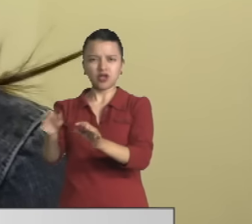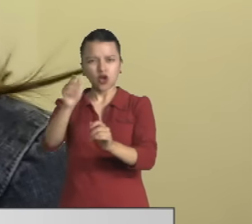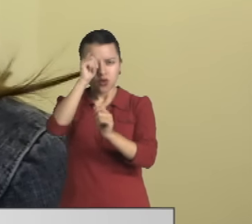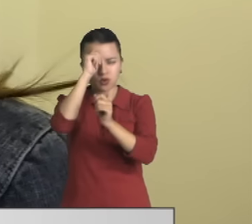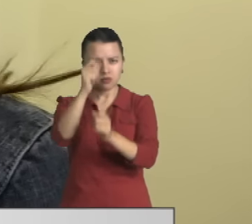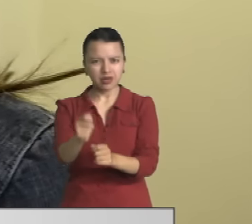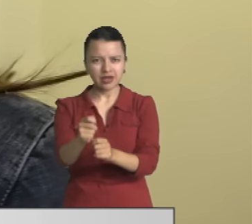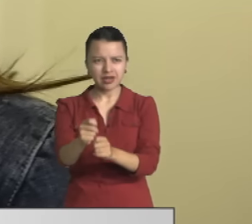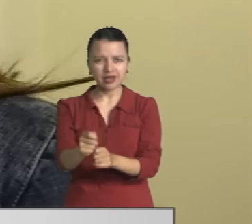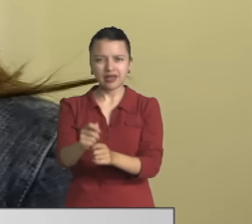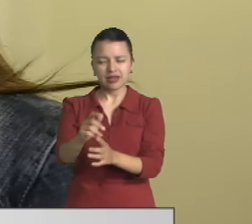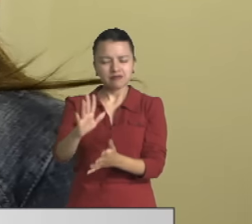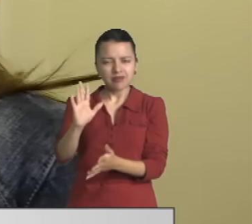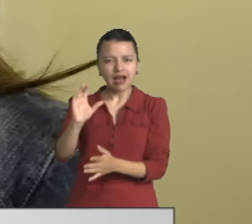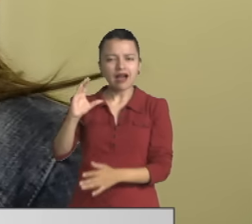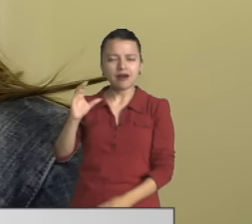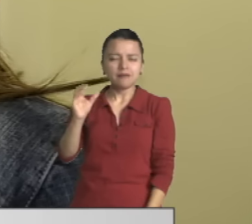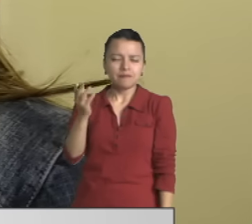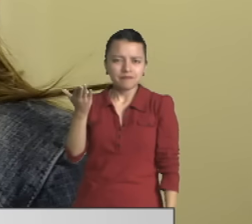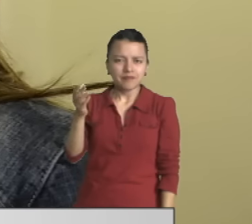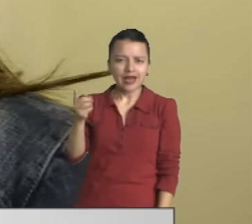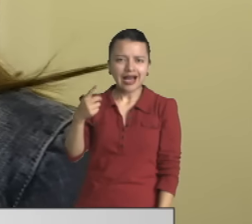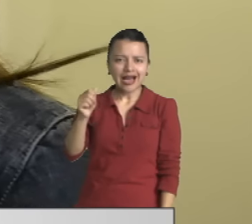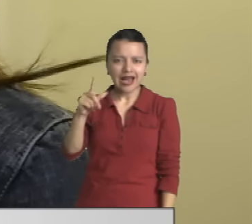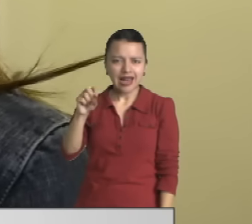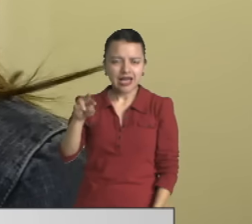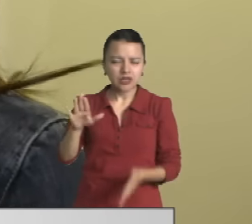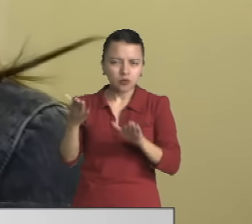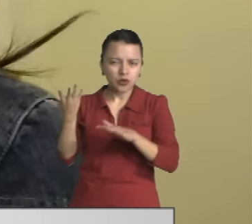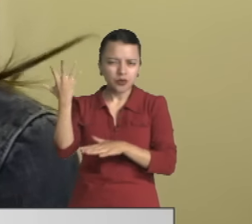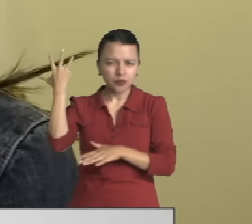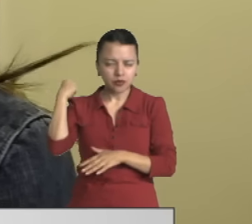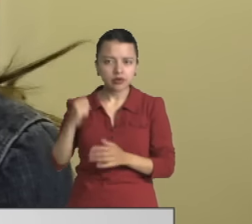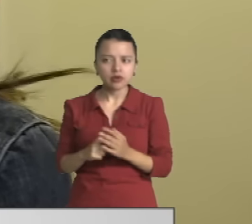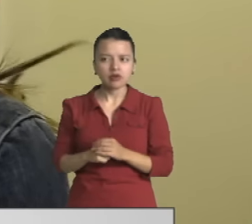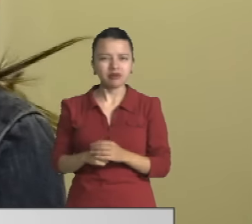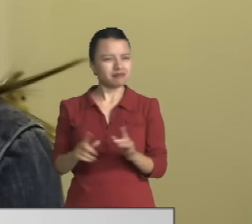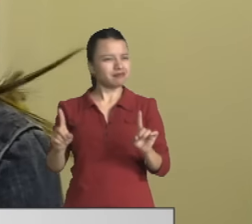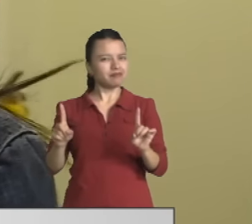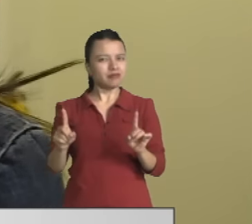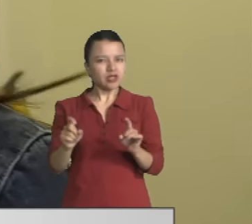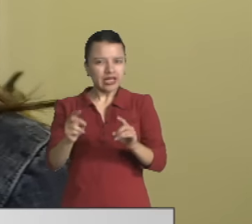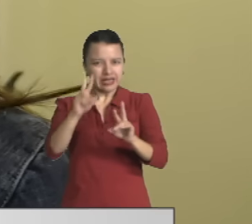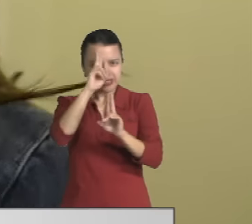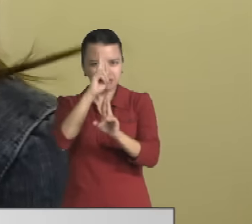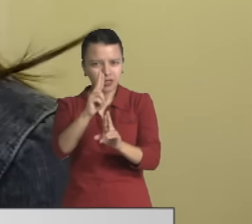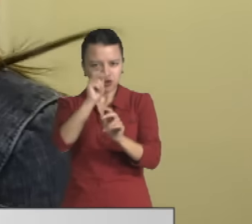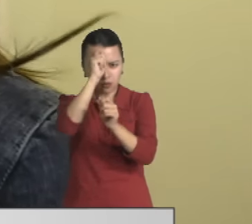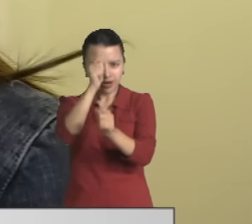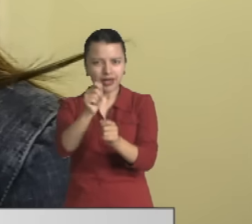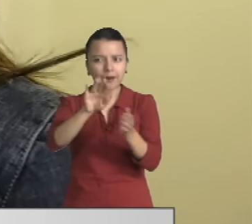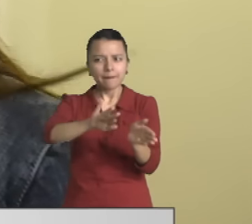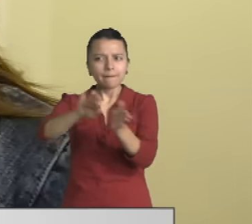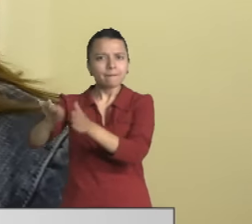no debe truncar la agenda del Consejo, porque aquí vinimos a discutir los temas álgidos de la ciudad. Y hoy